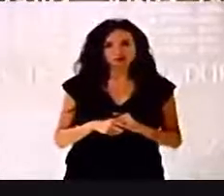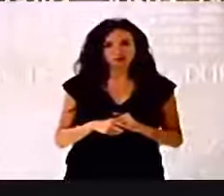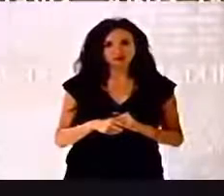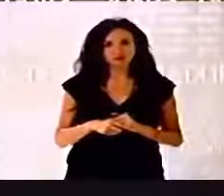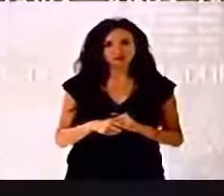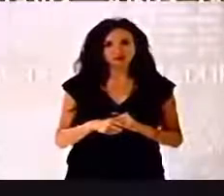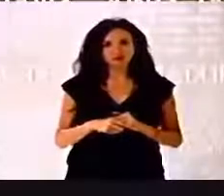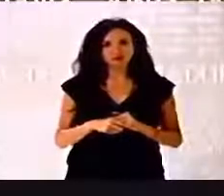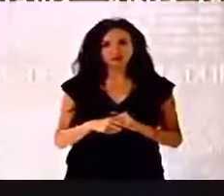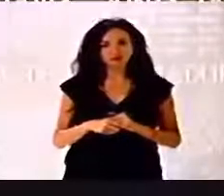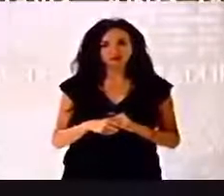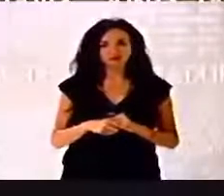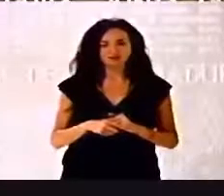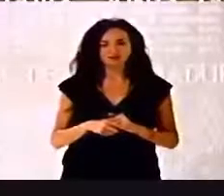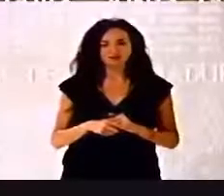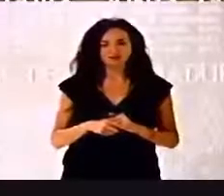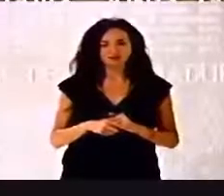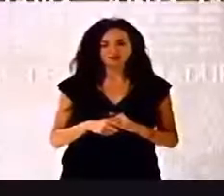Respecto de